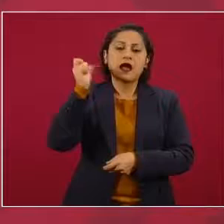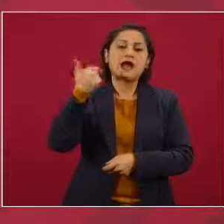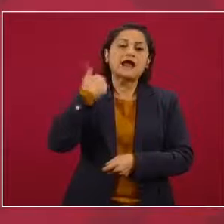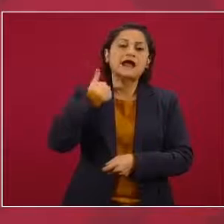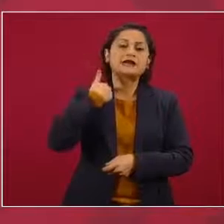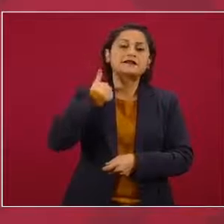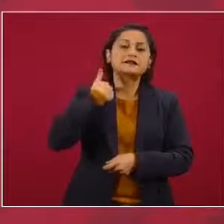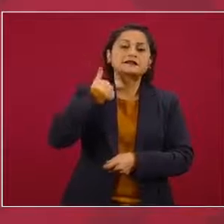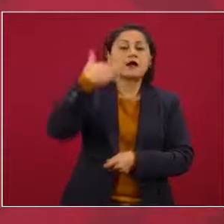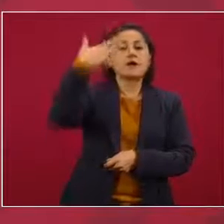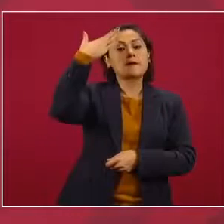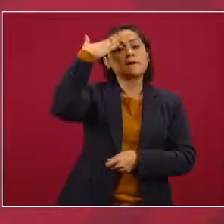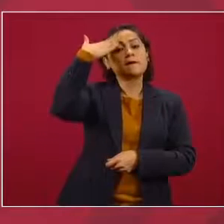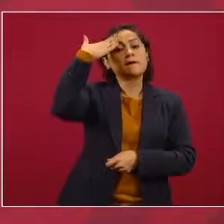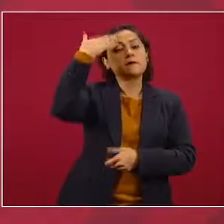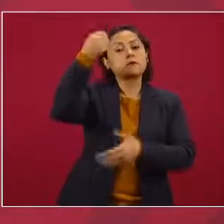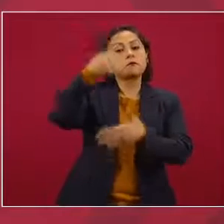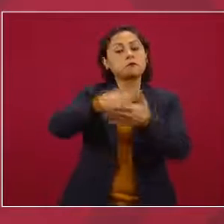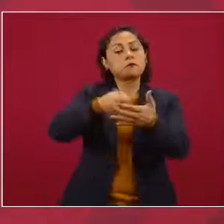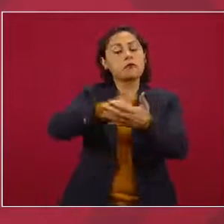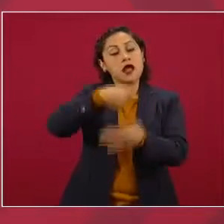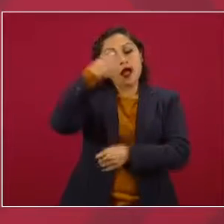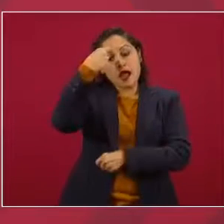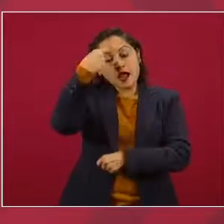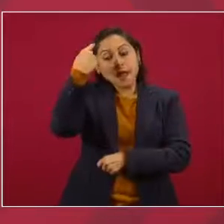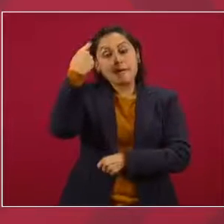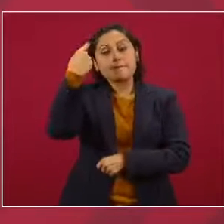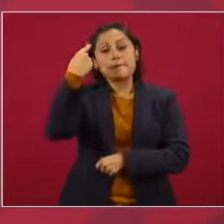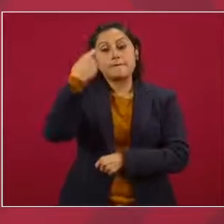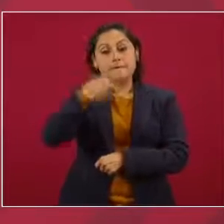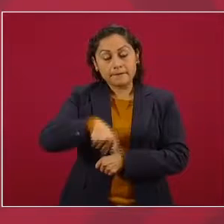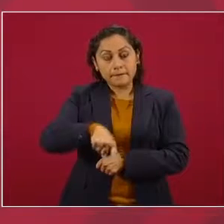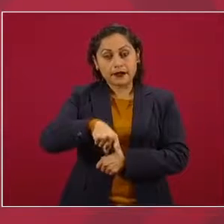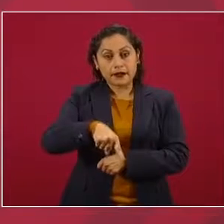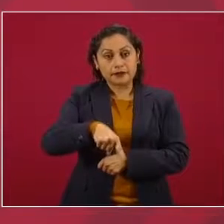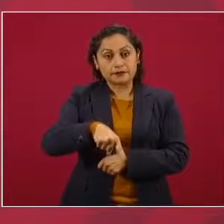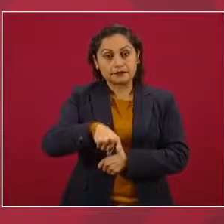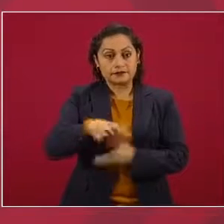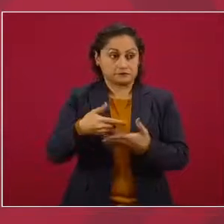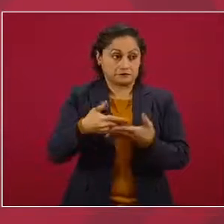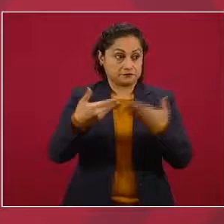se lograra que ahora México sea de los